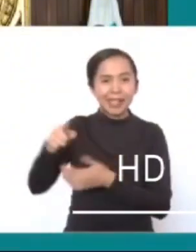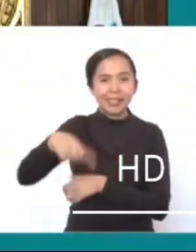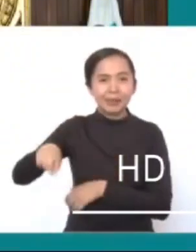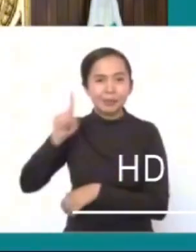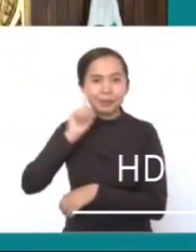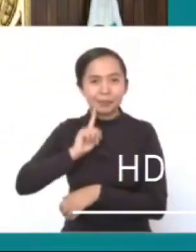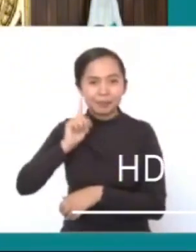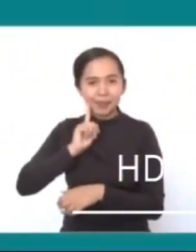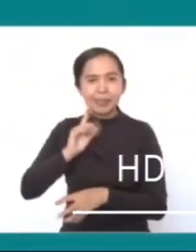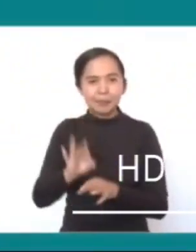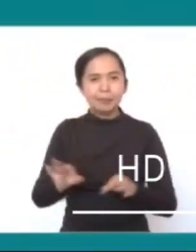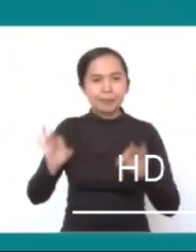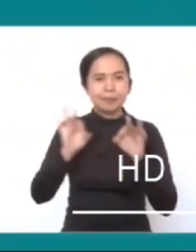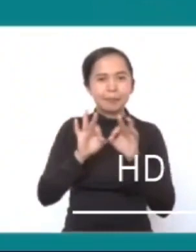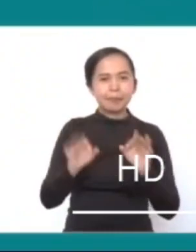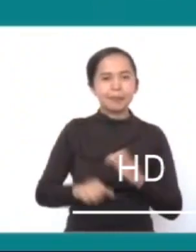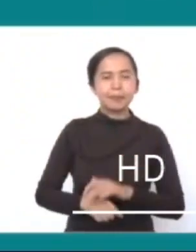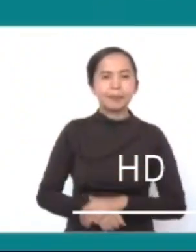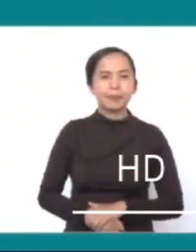en las mujeres.